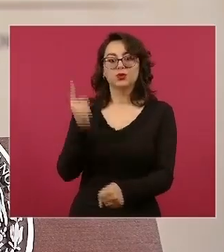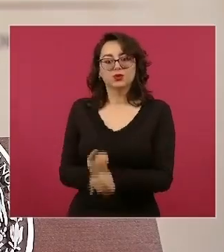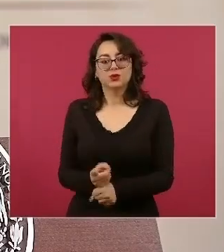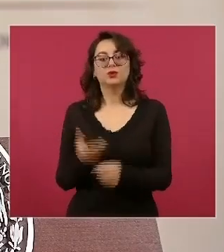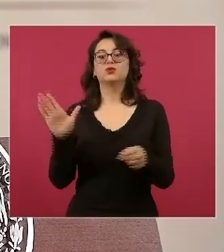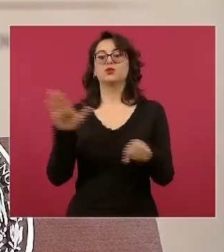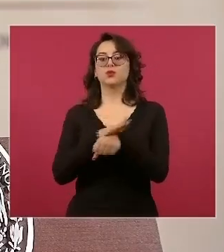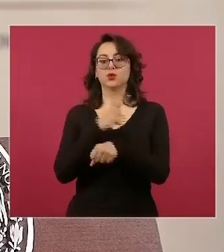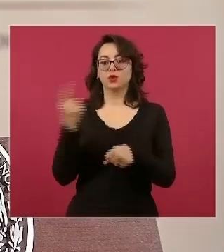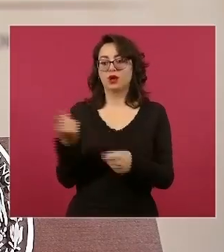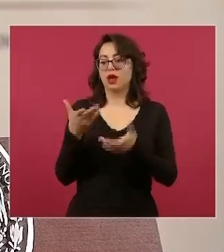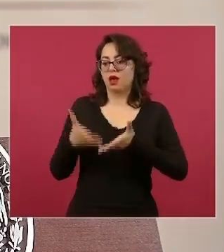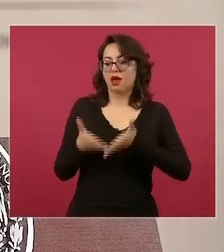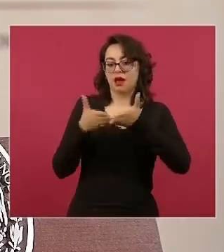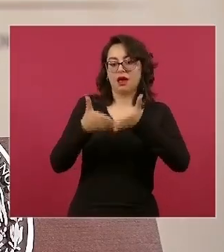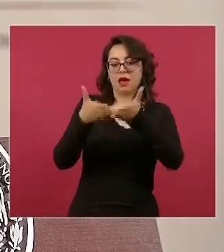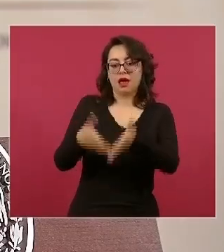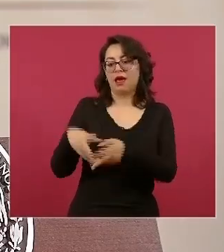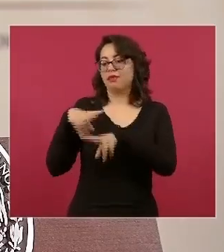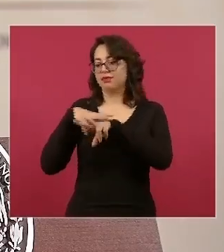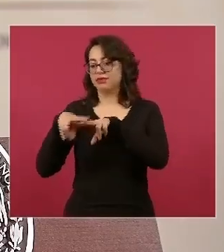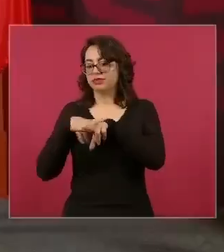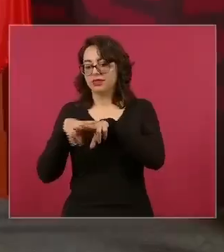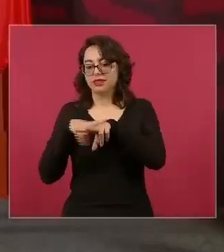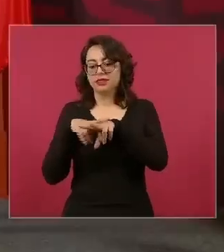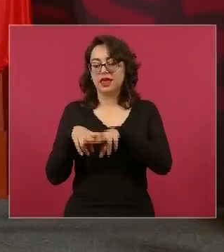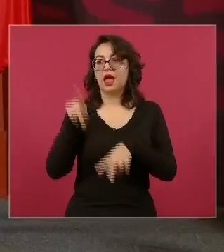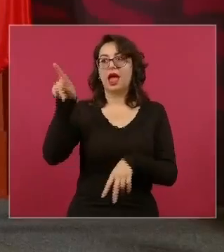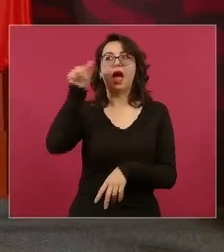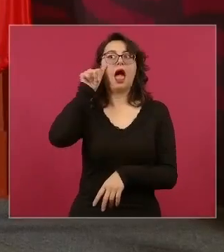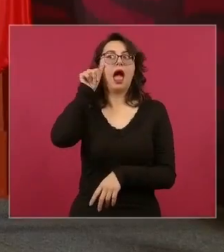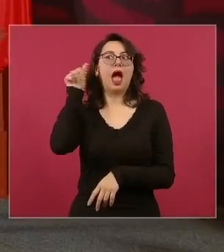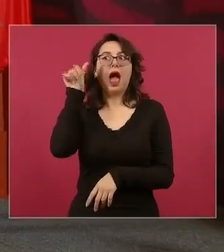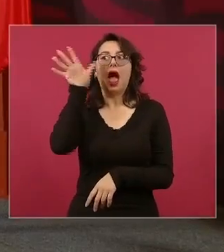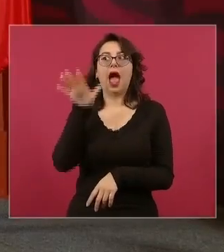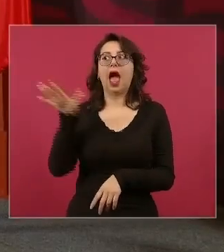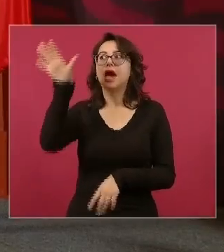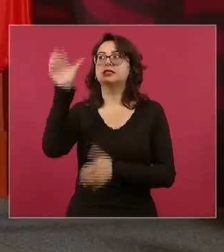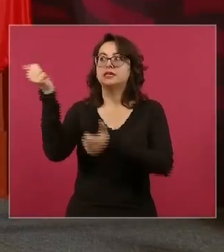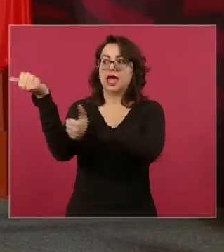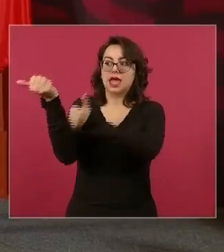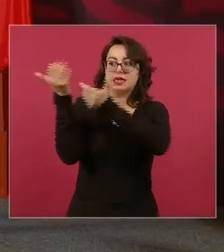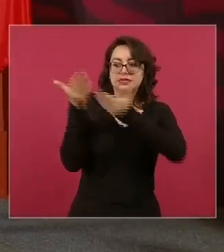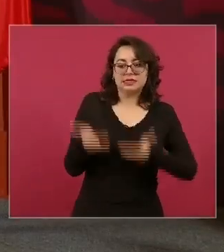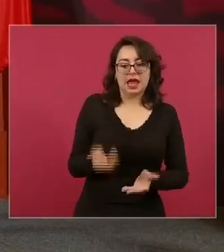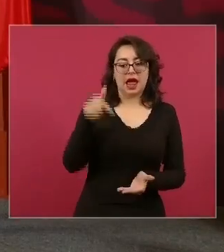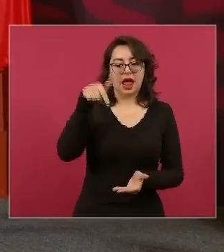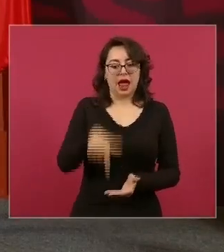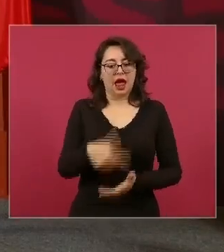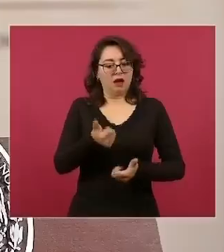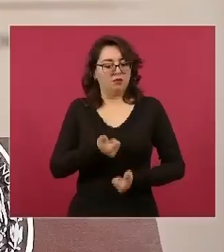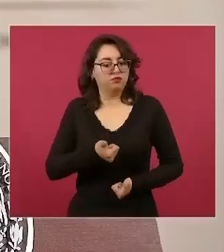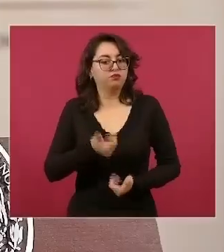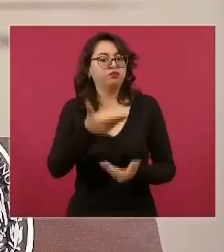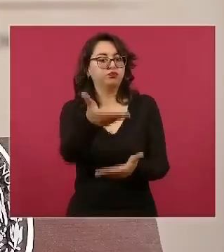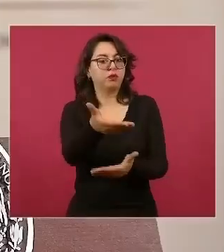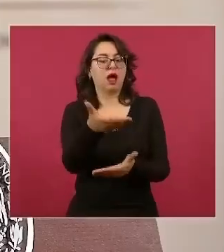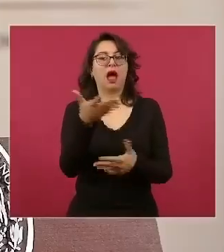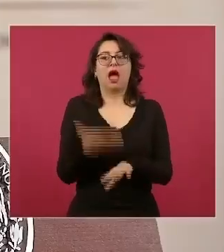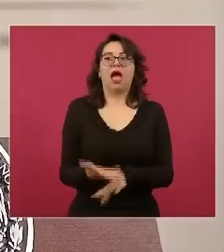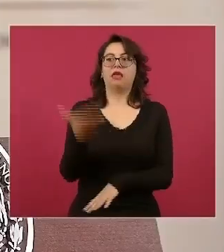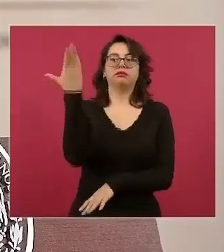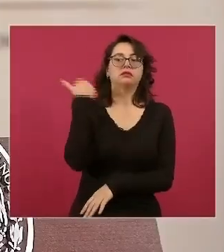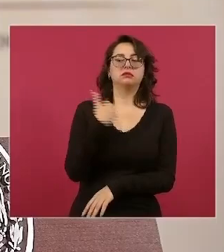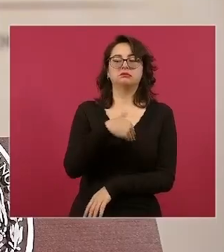traen materia prima de Asia puedan llegar a Salina Cruz. Y antes la logística era muy cara para llevarlas en trailer hasta Yucatán.